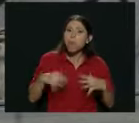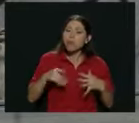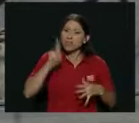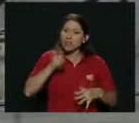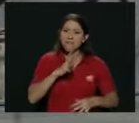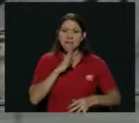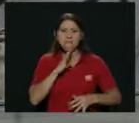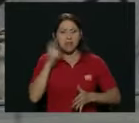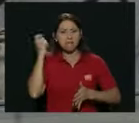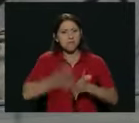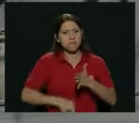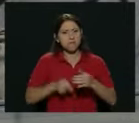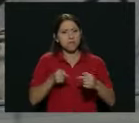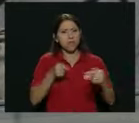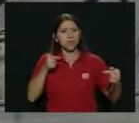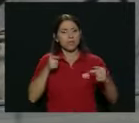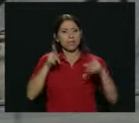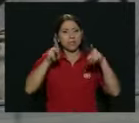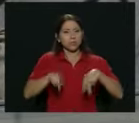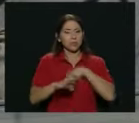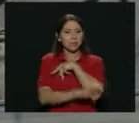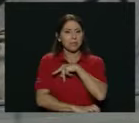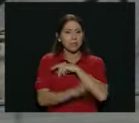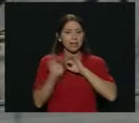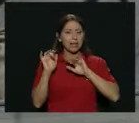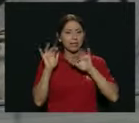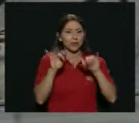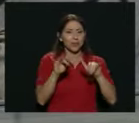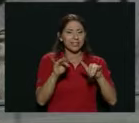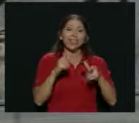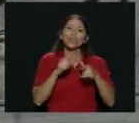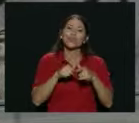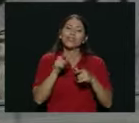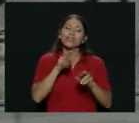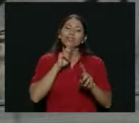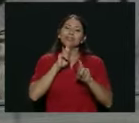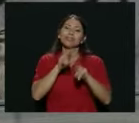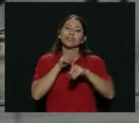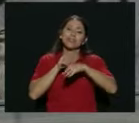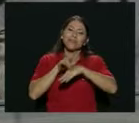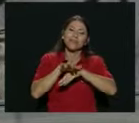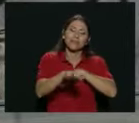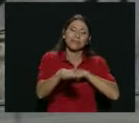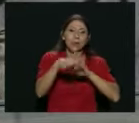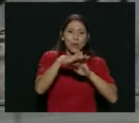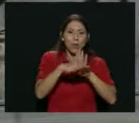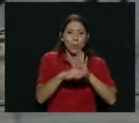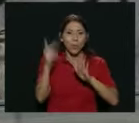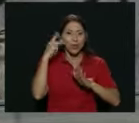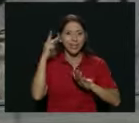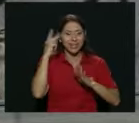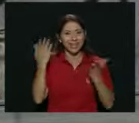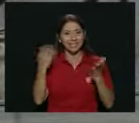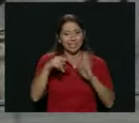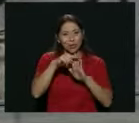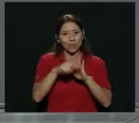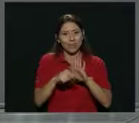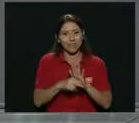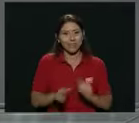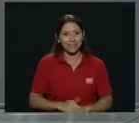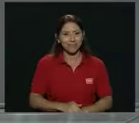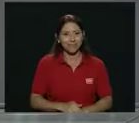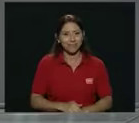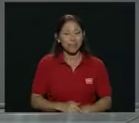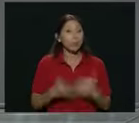un discurso duro hacia la migración, pues eso va a revertir en las medidas ya políticas y en las medidas normativas que se tomen.